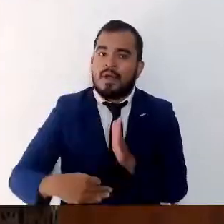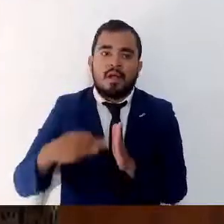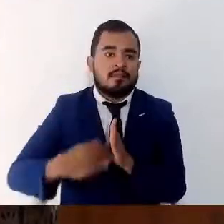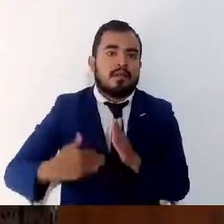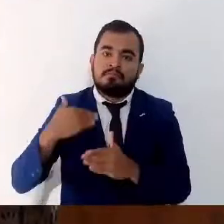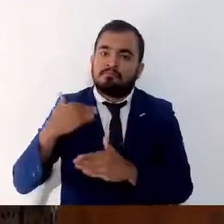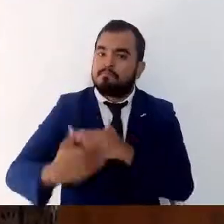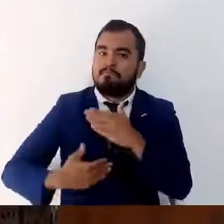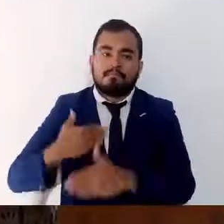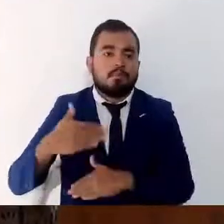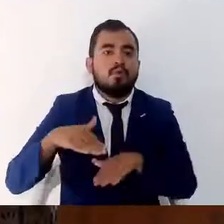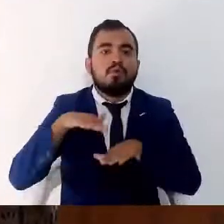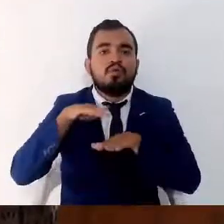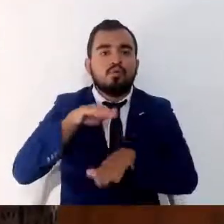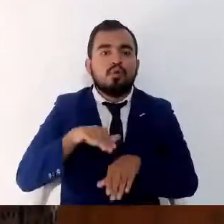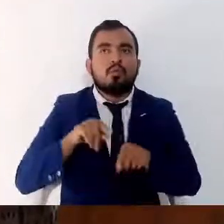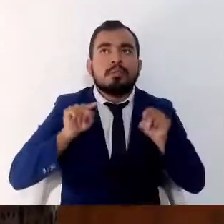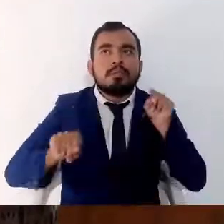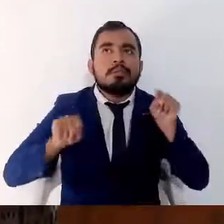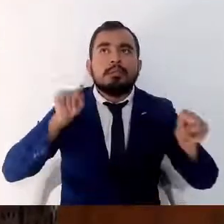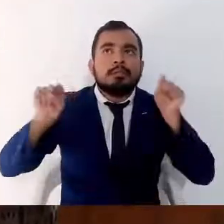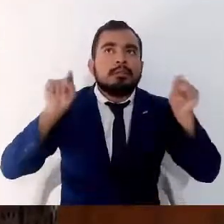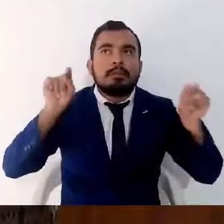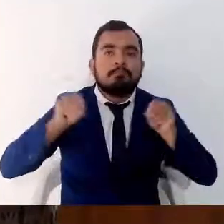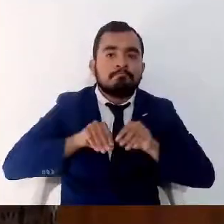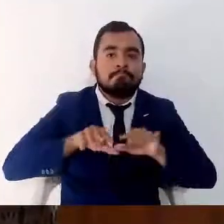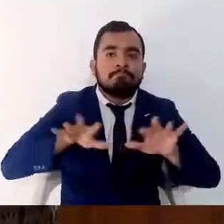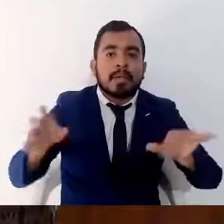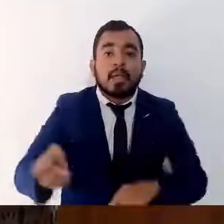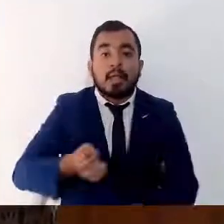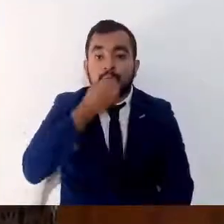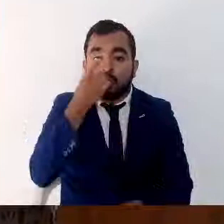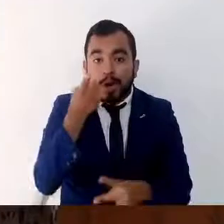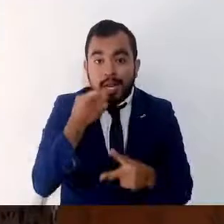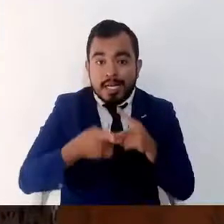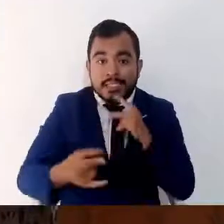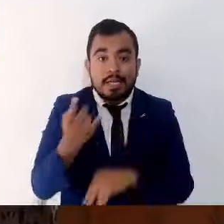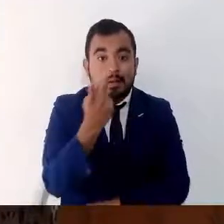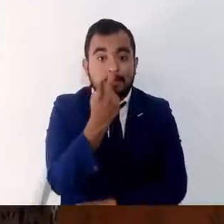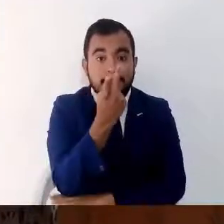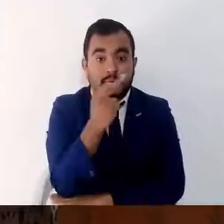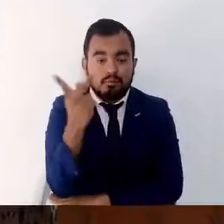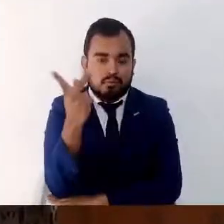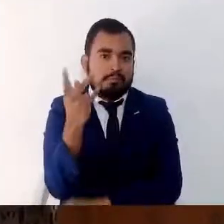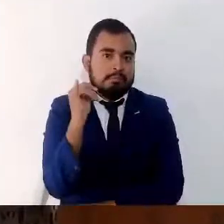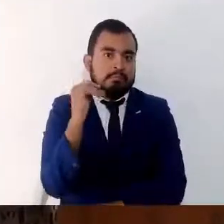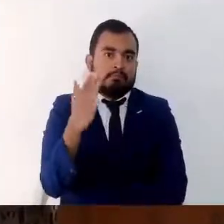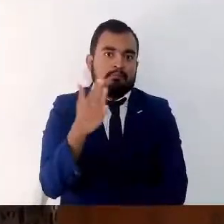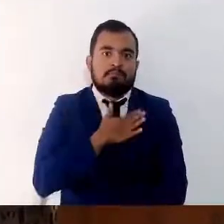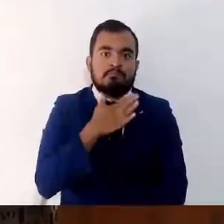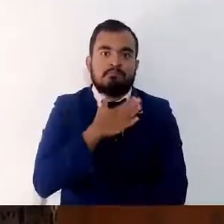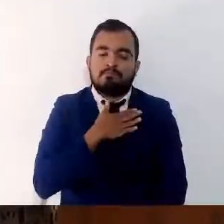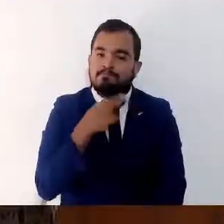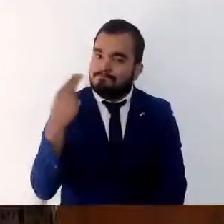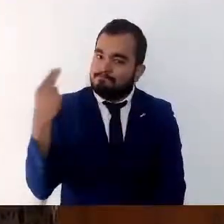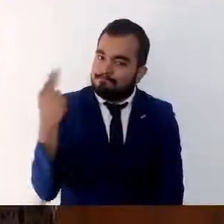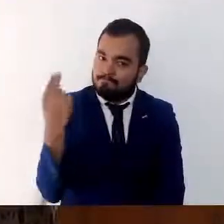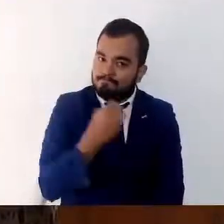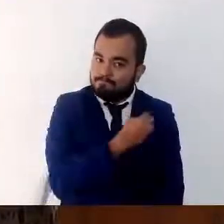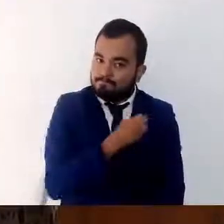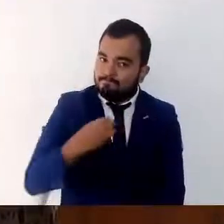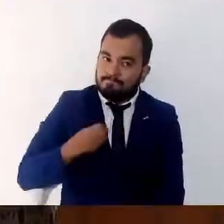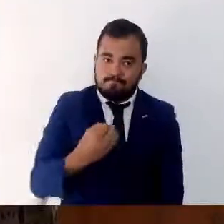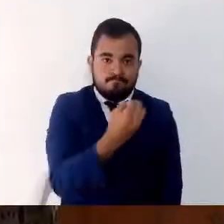la cobertura de la educación inicial y preescolar, porque es un imperativo que ésta se logre a un